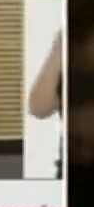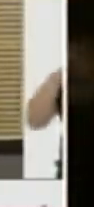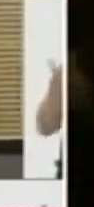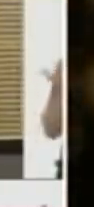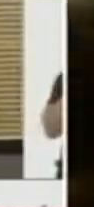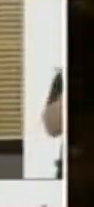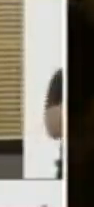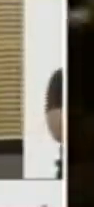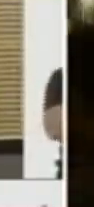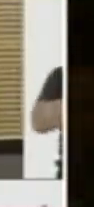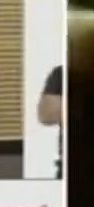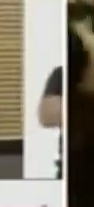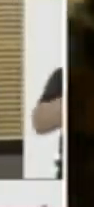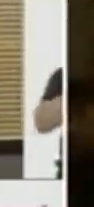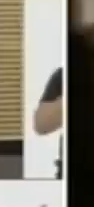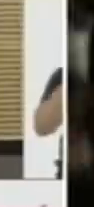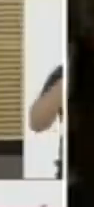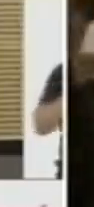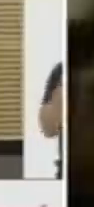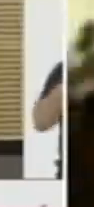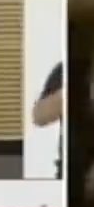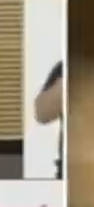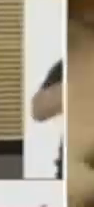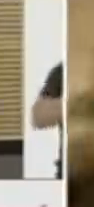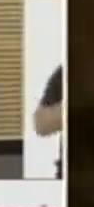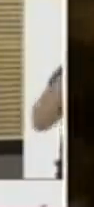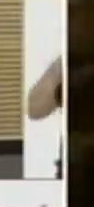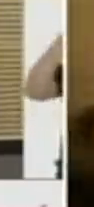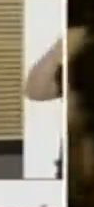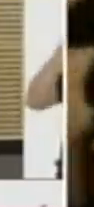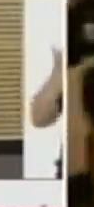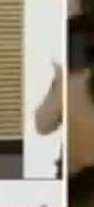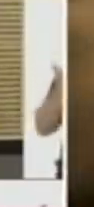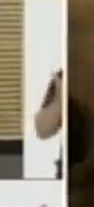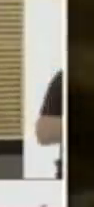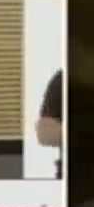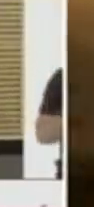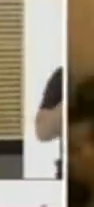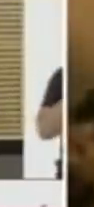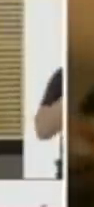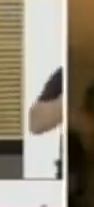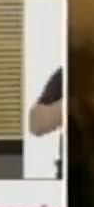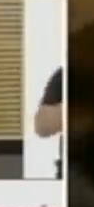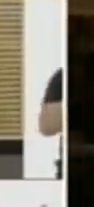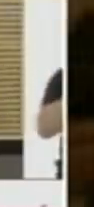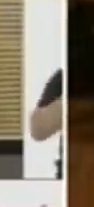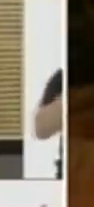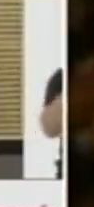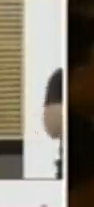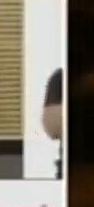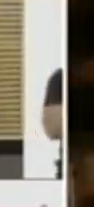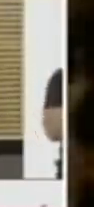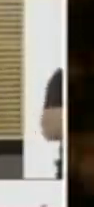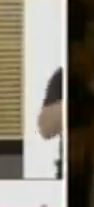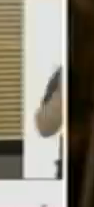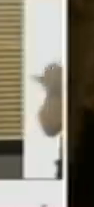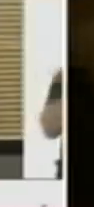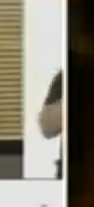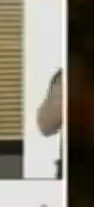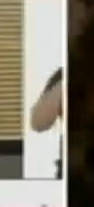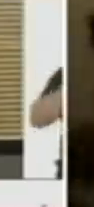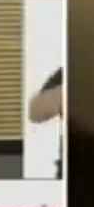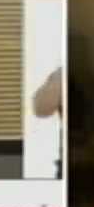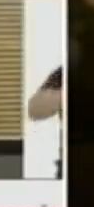tarde y que ha generado una ola de protestas también a las afueras del parlamento y que divide en este minuto al perú precisamente por lo que ha